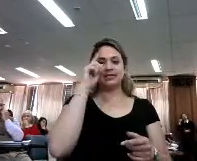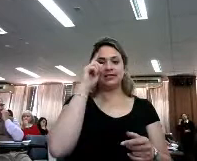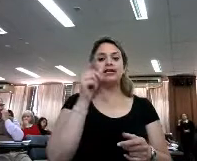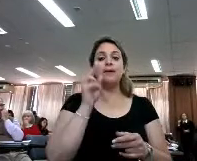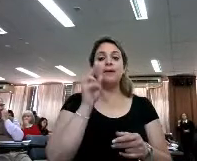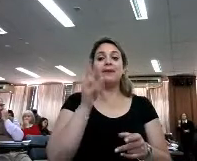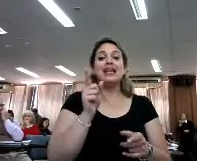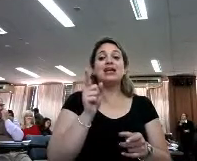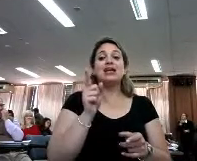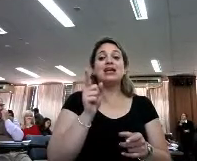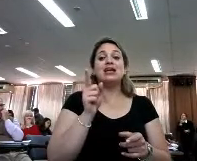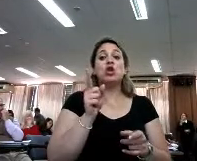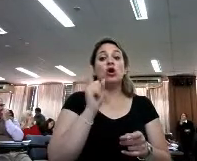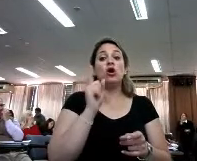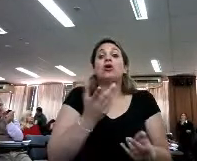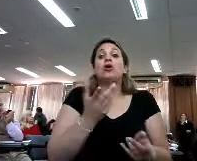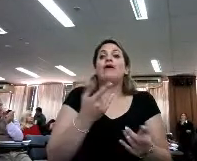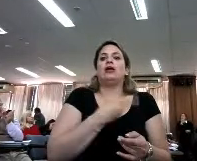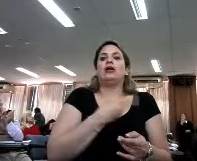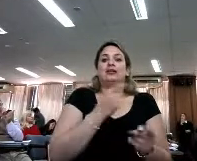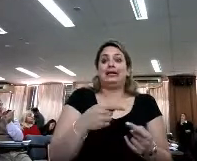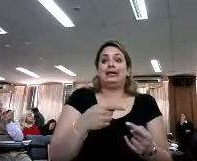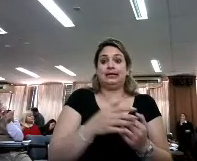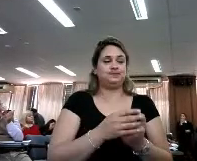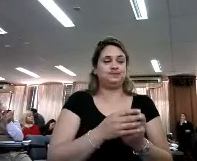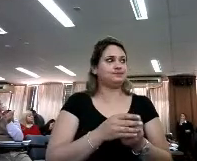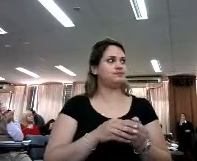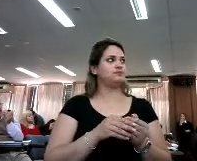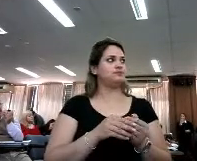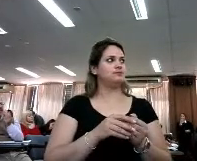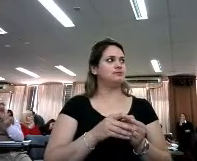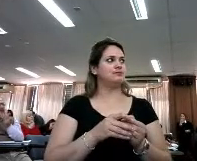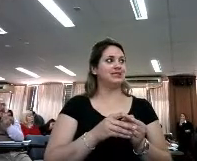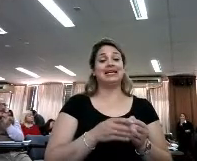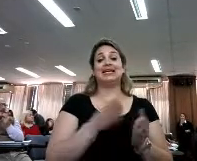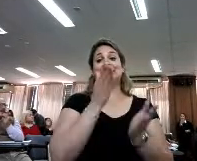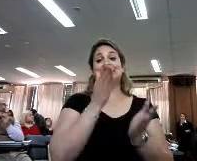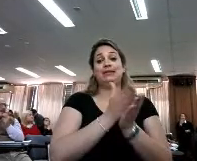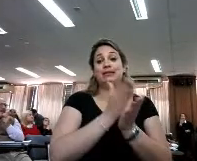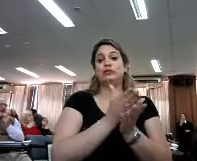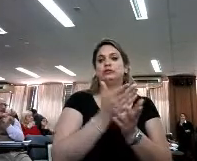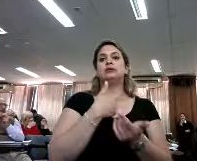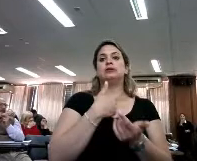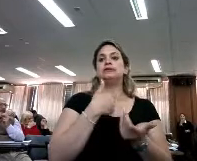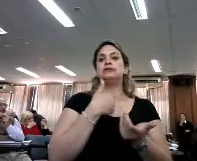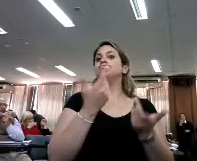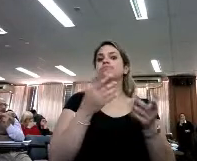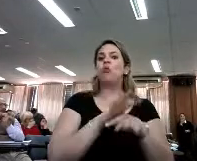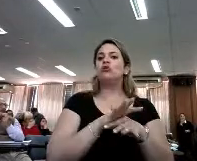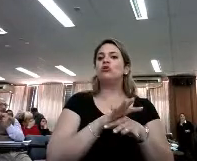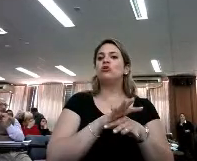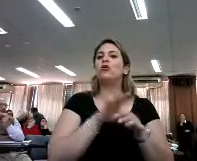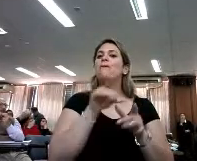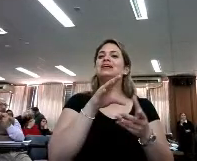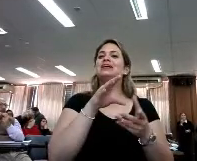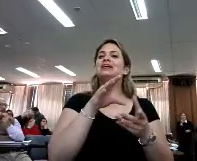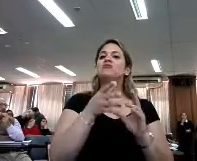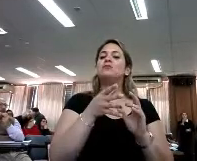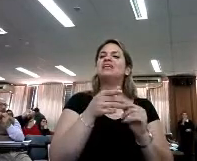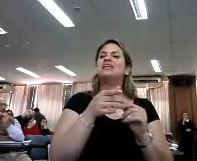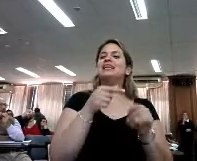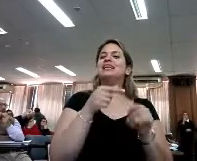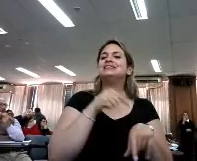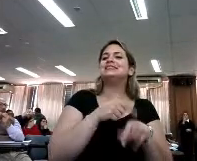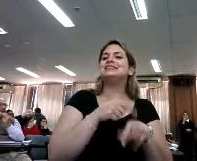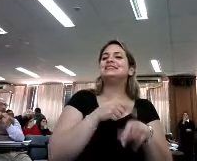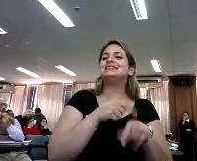algún momento pueden llegar. Ahora, las limitaciones y excepciones precisamente están para ese tipo de situaciones. Entonces,